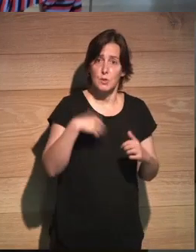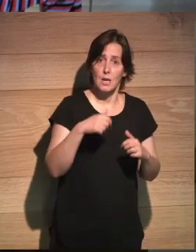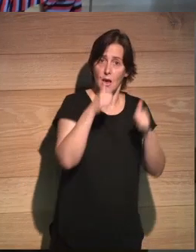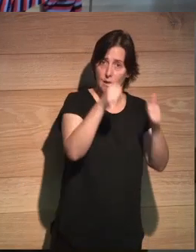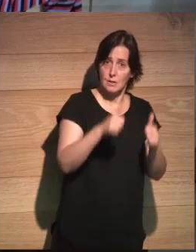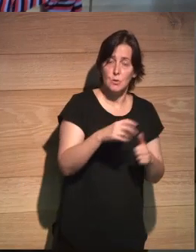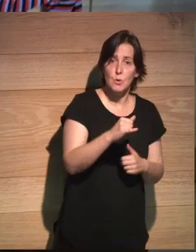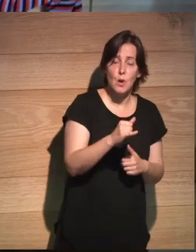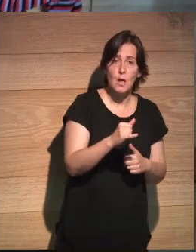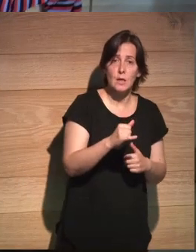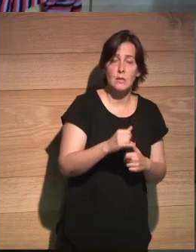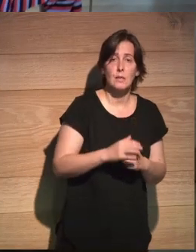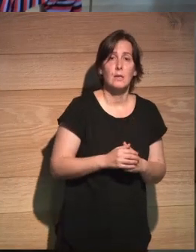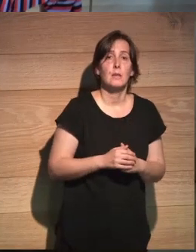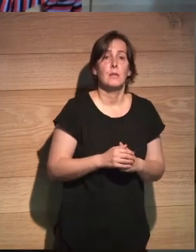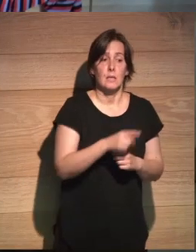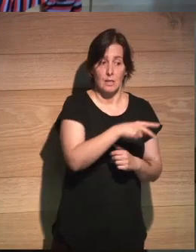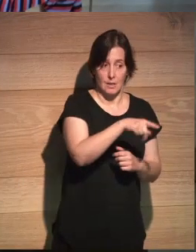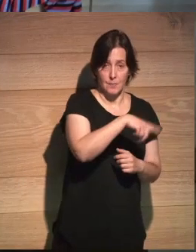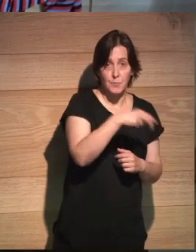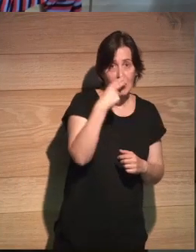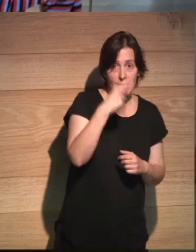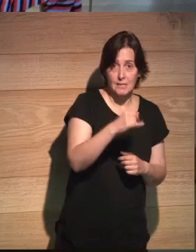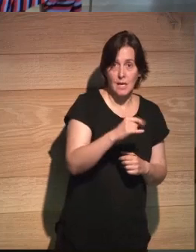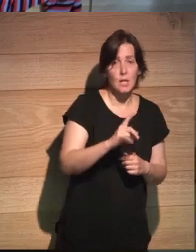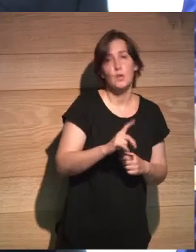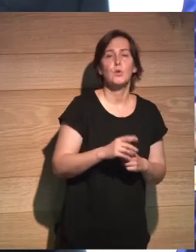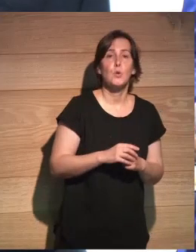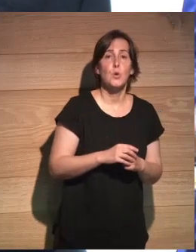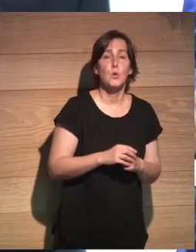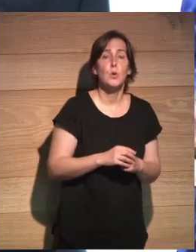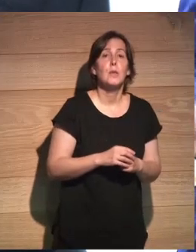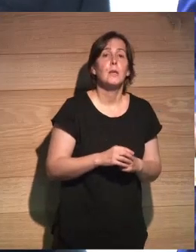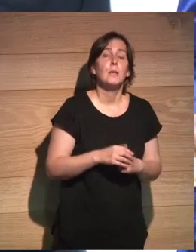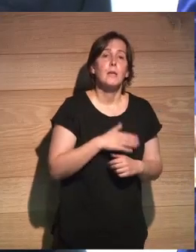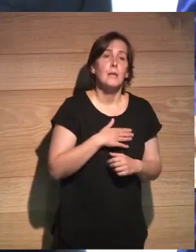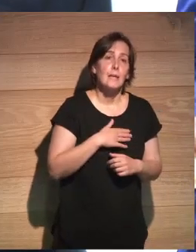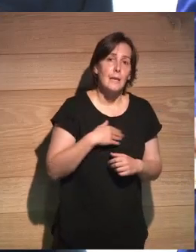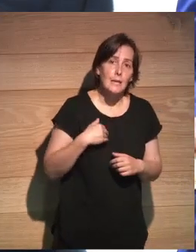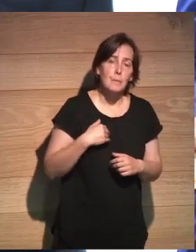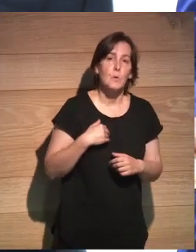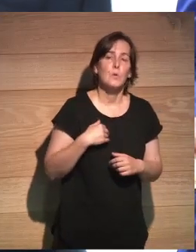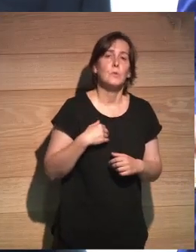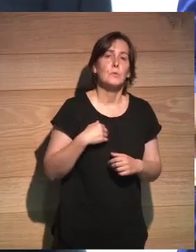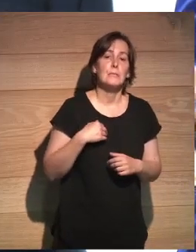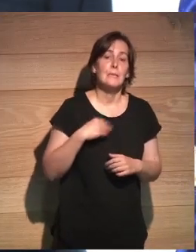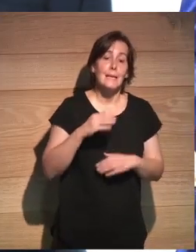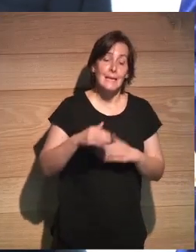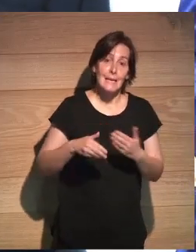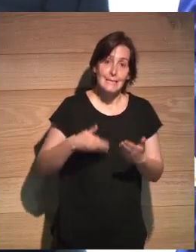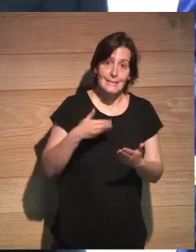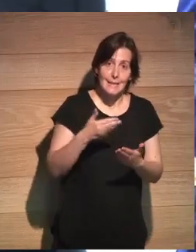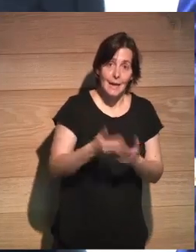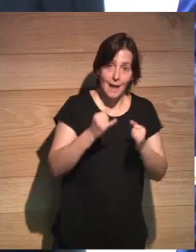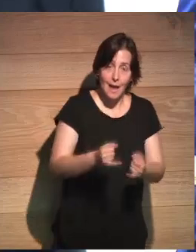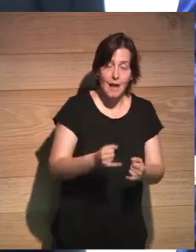formación específica y que está previamente interesado, y que además funciona muy bien bajarse al terreno y tocar temas